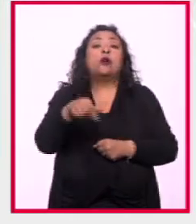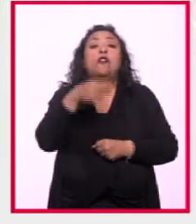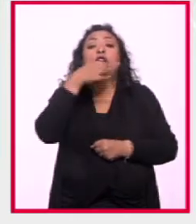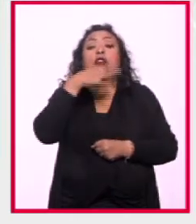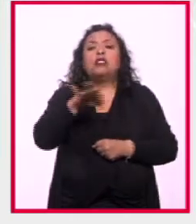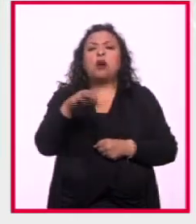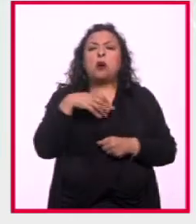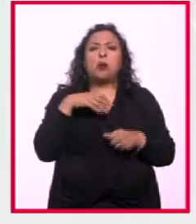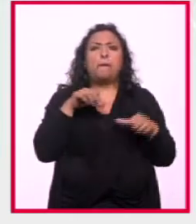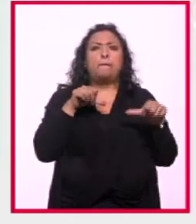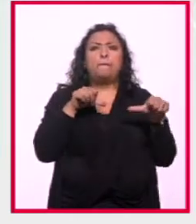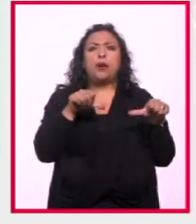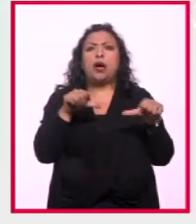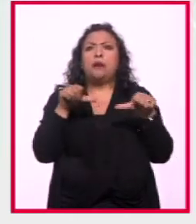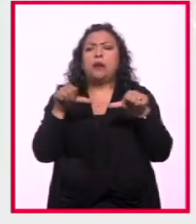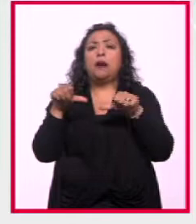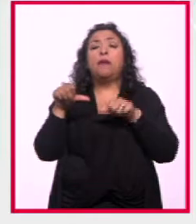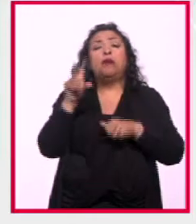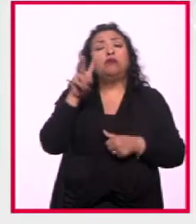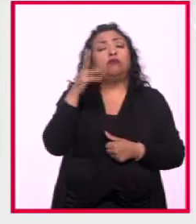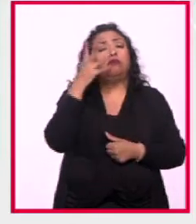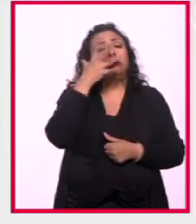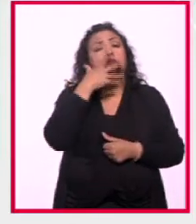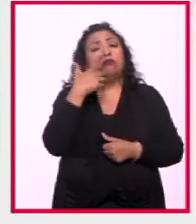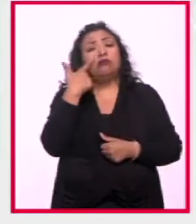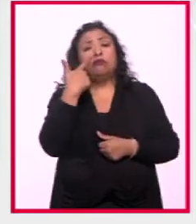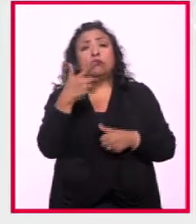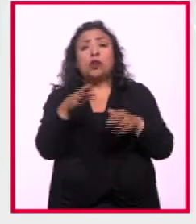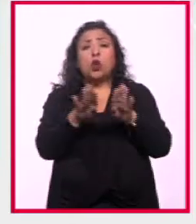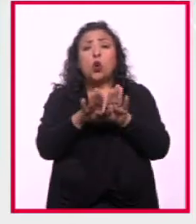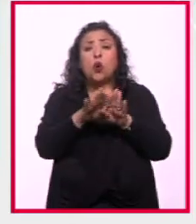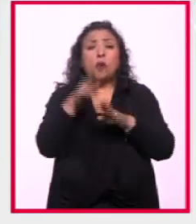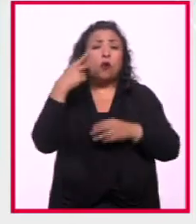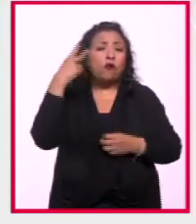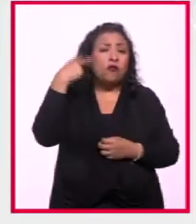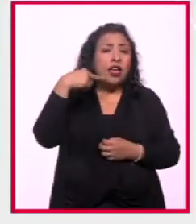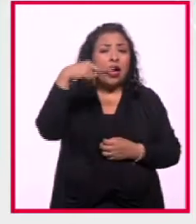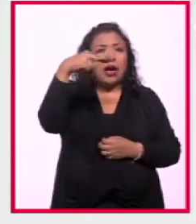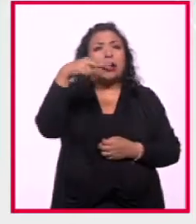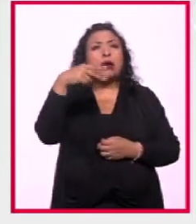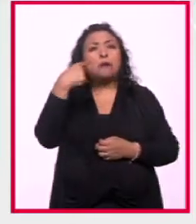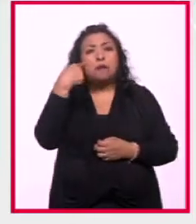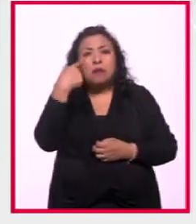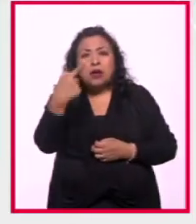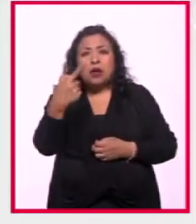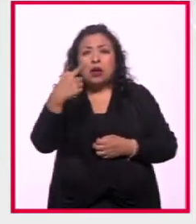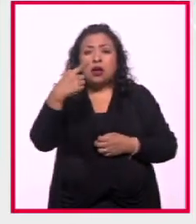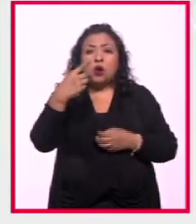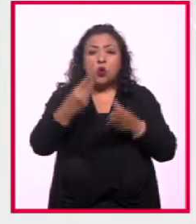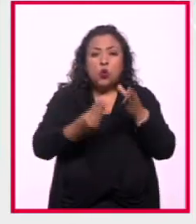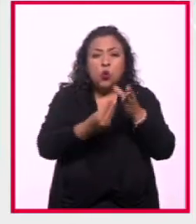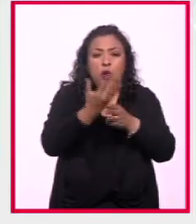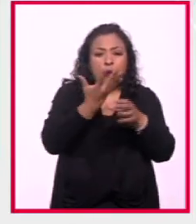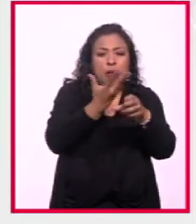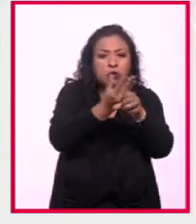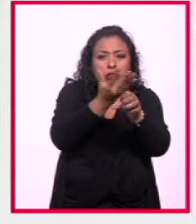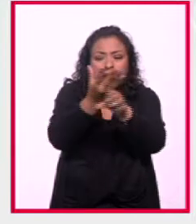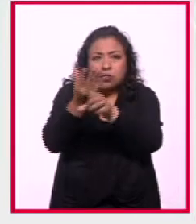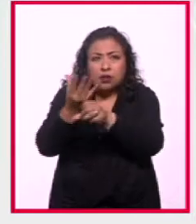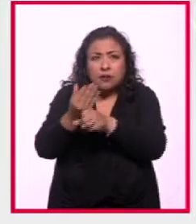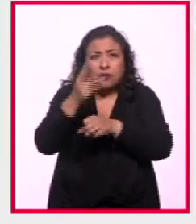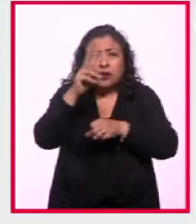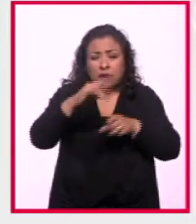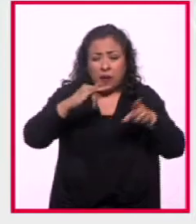sobrevivencia y la maravilla de ver como en cada viaje uno puede ver cuadras nuevas restauradas la